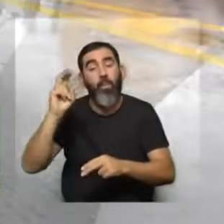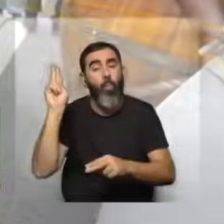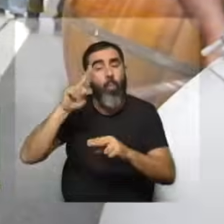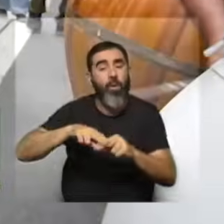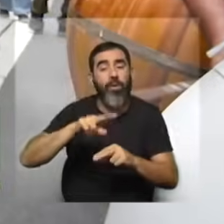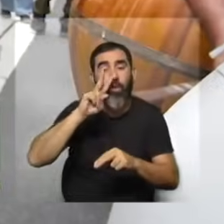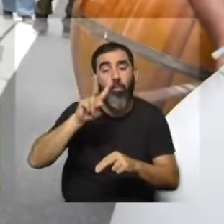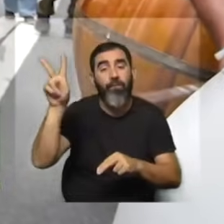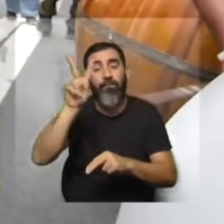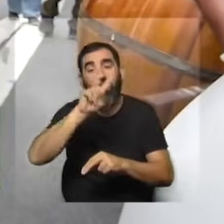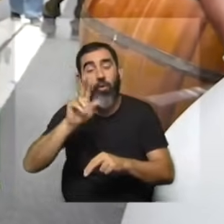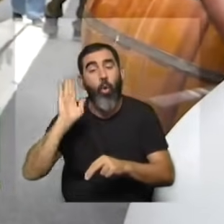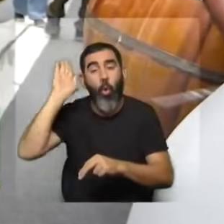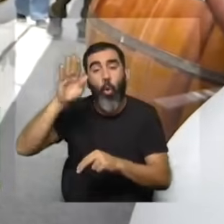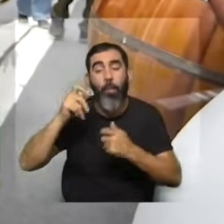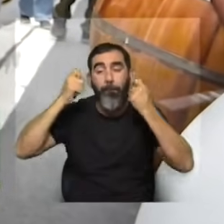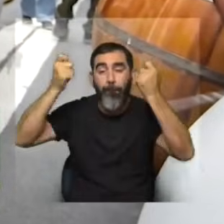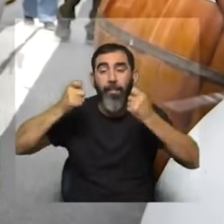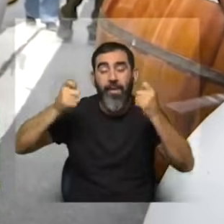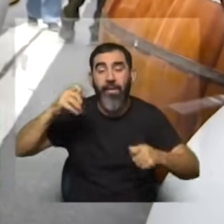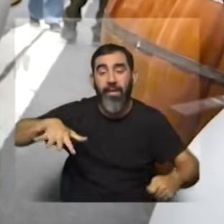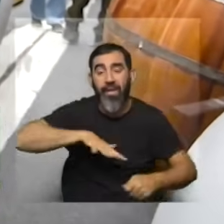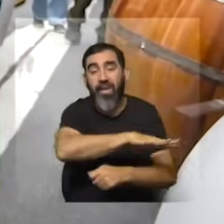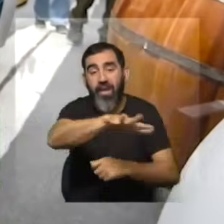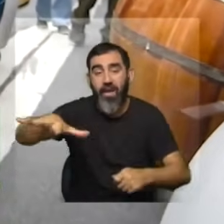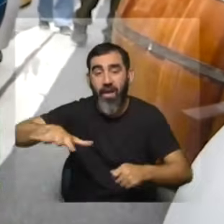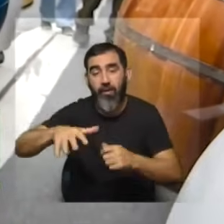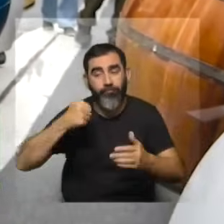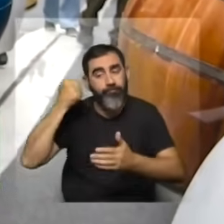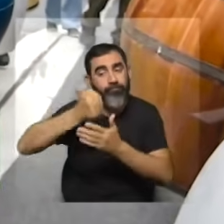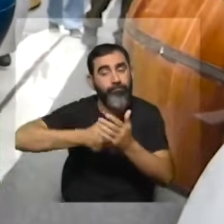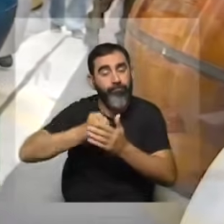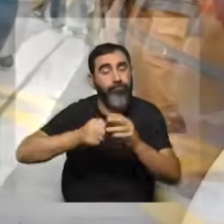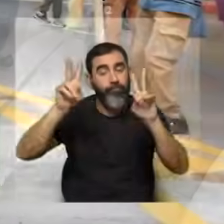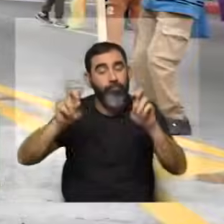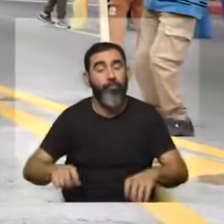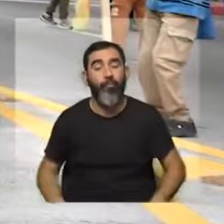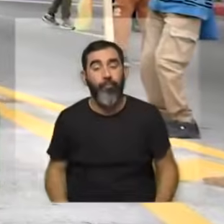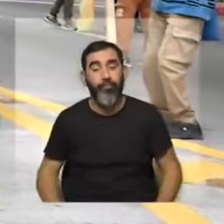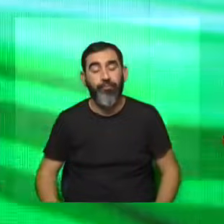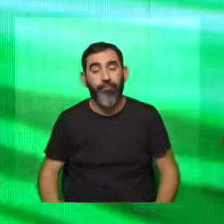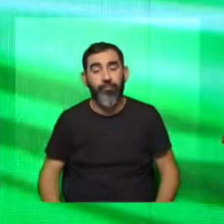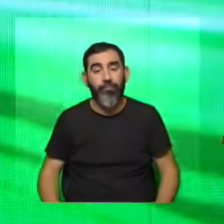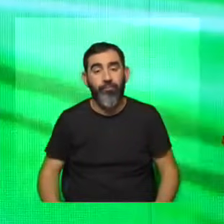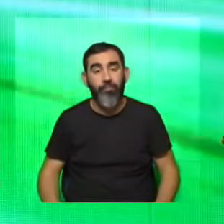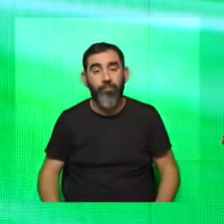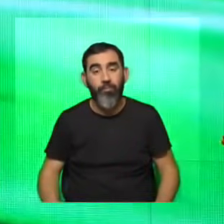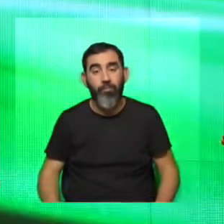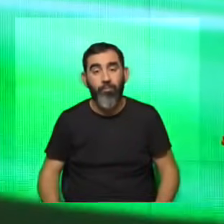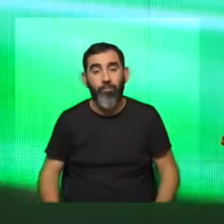en 2022, en homenaje a la militante social que trabajó activamente en la temática. Lo que vemos son